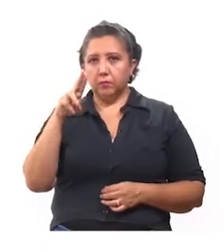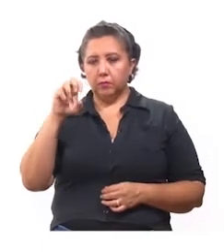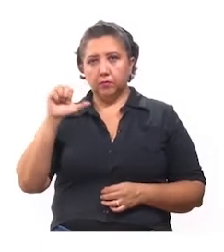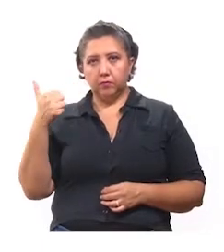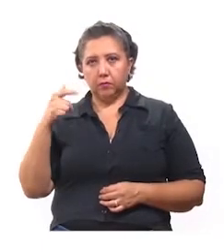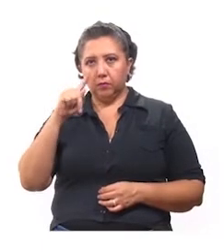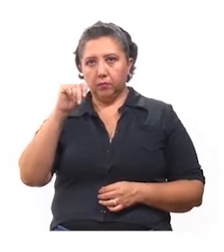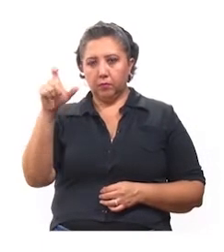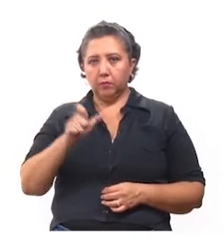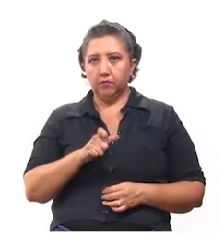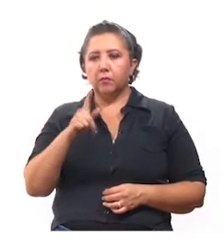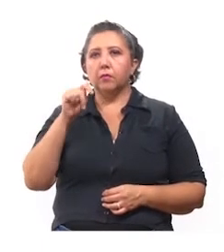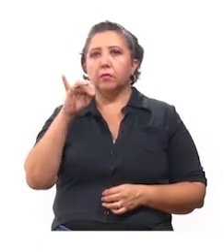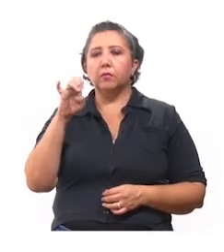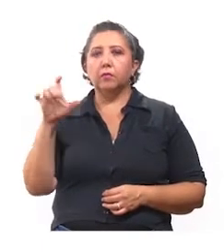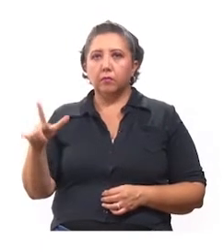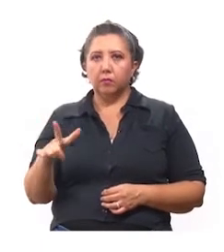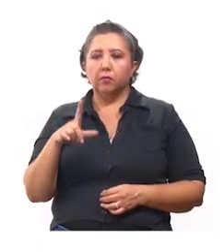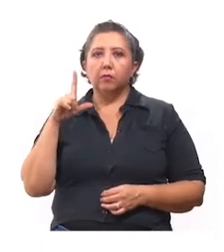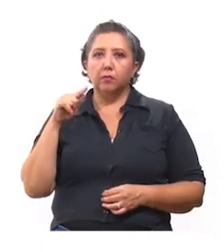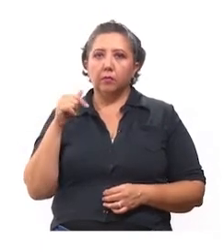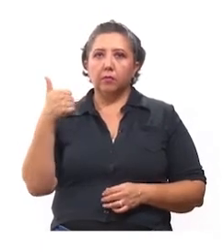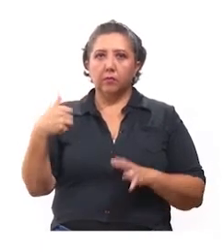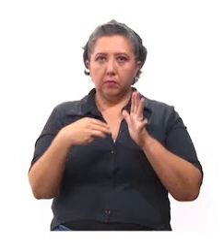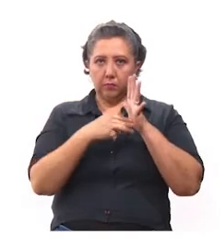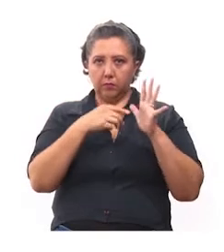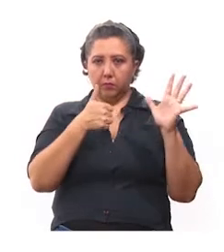en Tecash y Ticul. De los